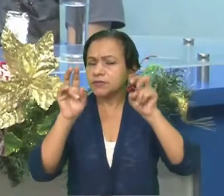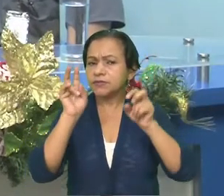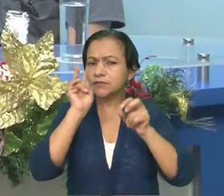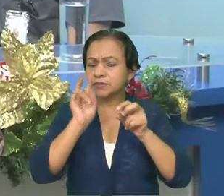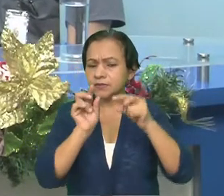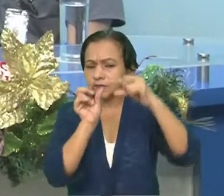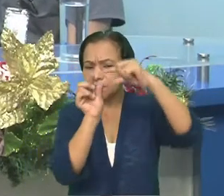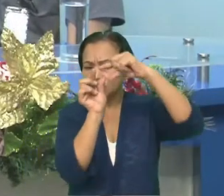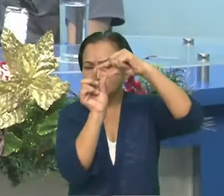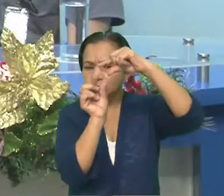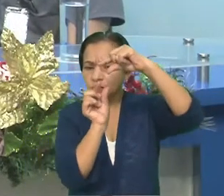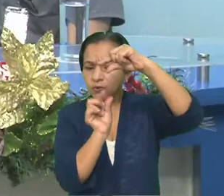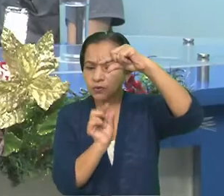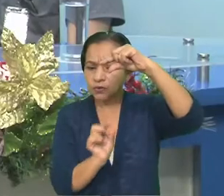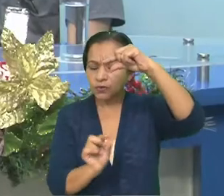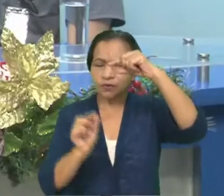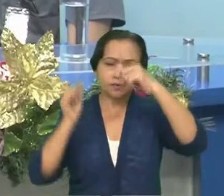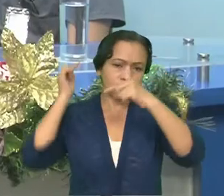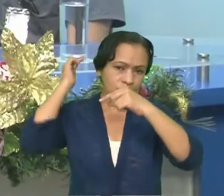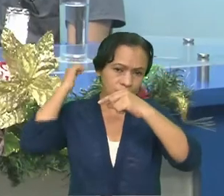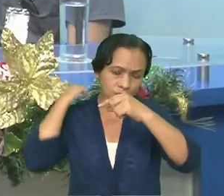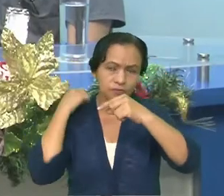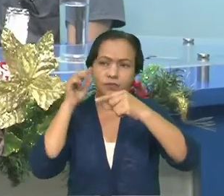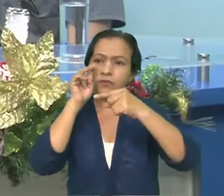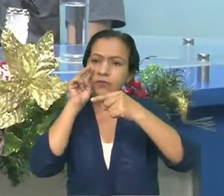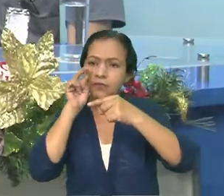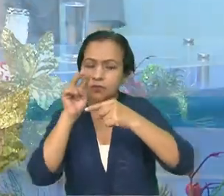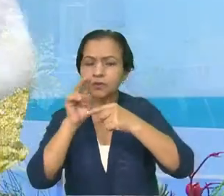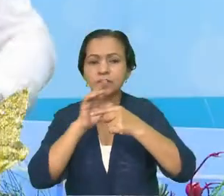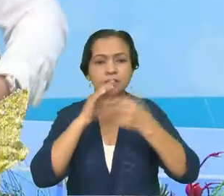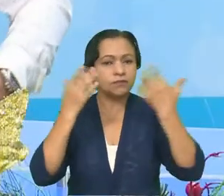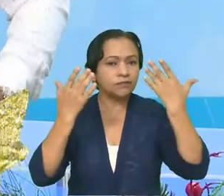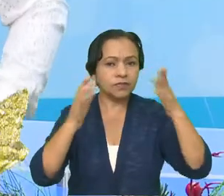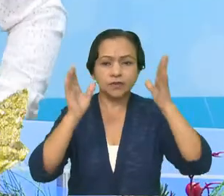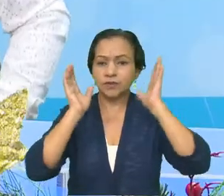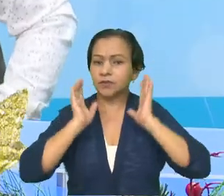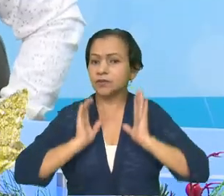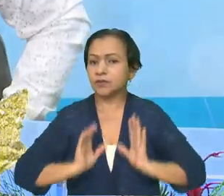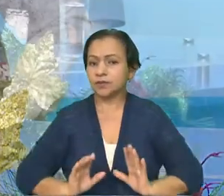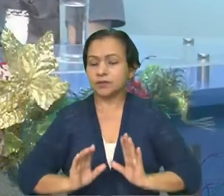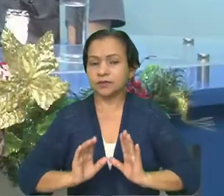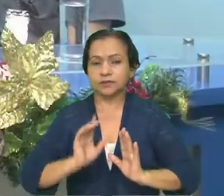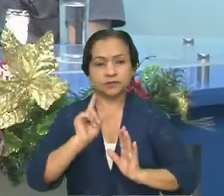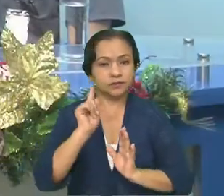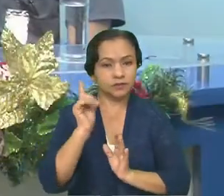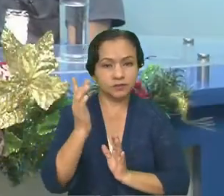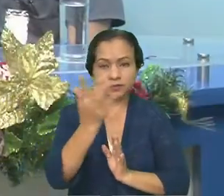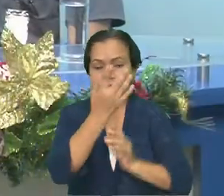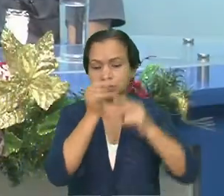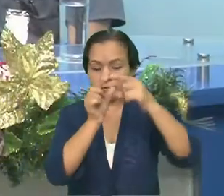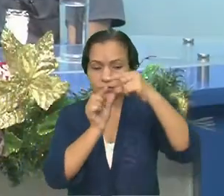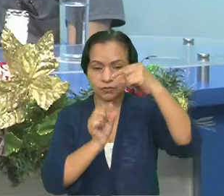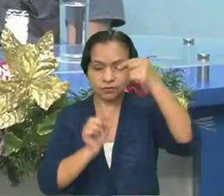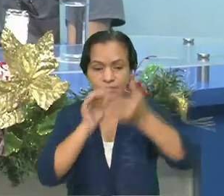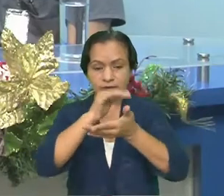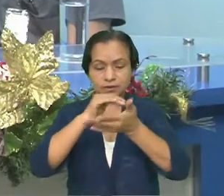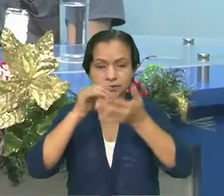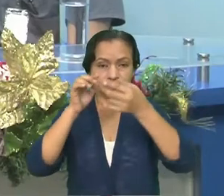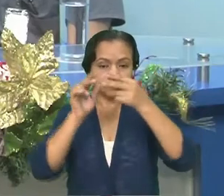médula espinal, los sí, nervios ópticos? La mielina, ¿por qué tiene que ver? La mielina está en todo el sistema nervioso central.